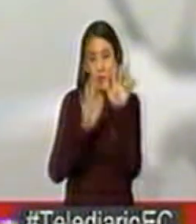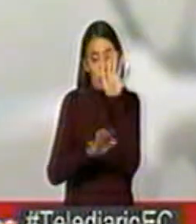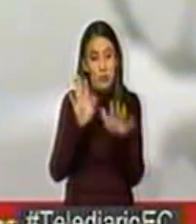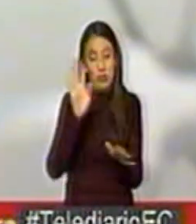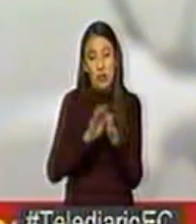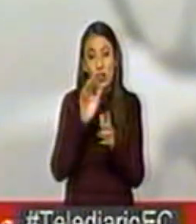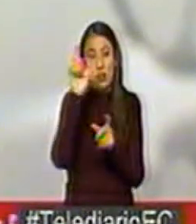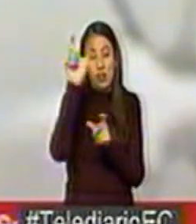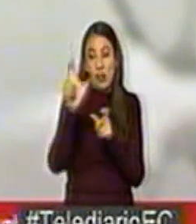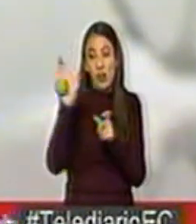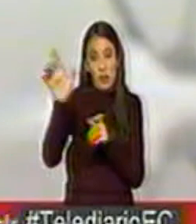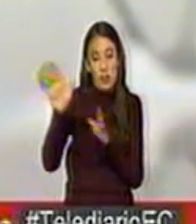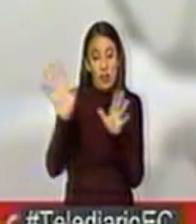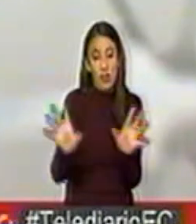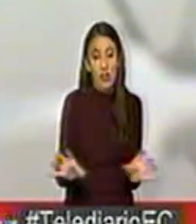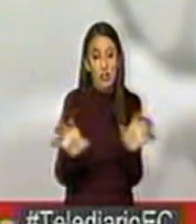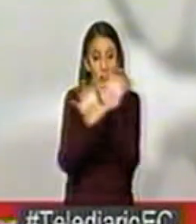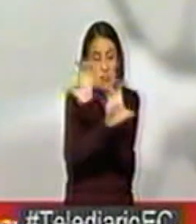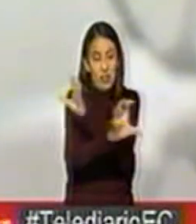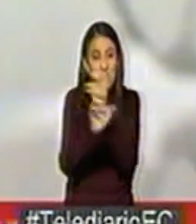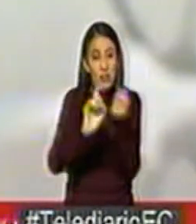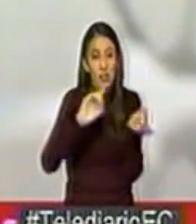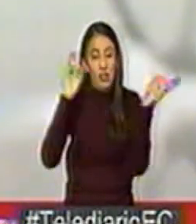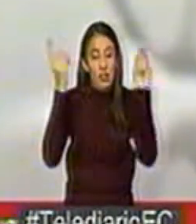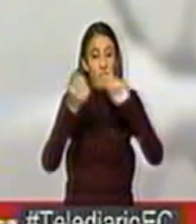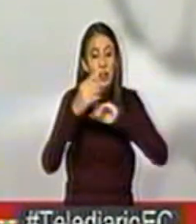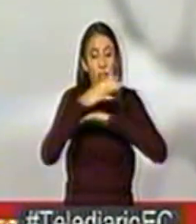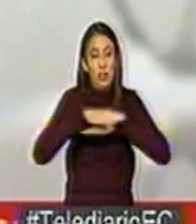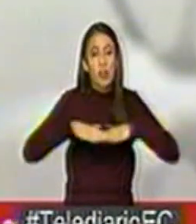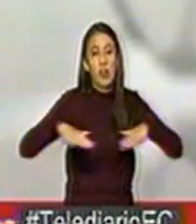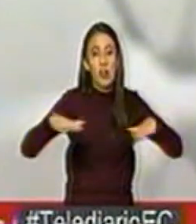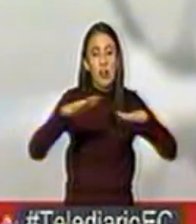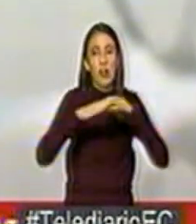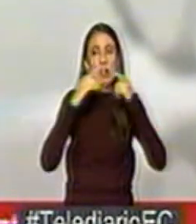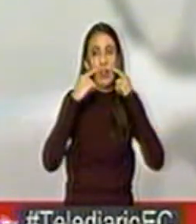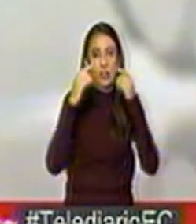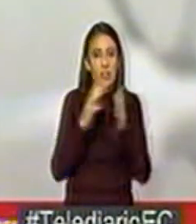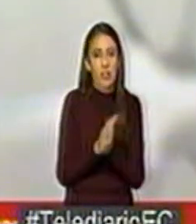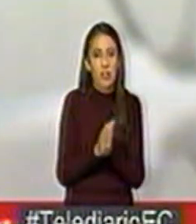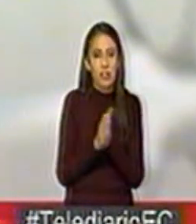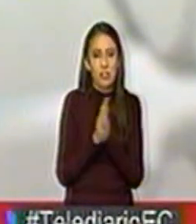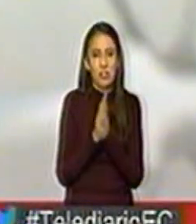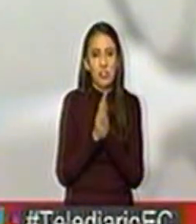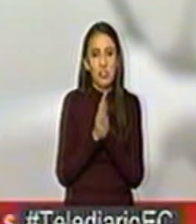trasplante cambian completamente su condición.